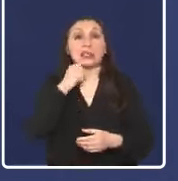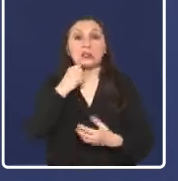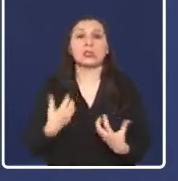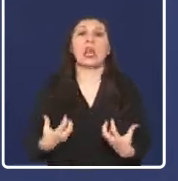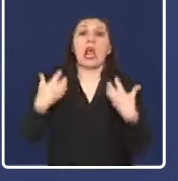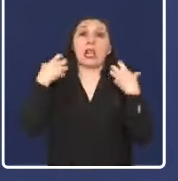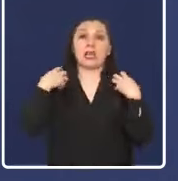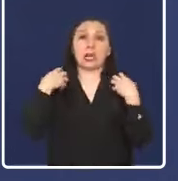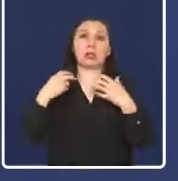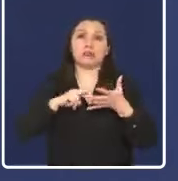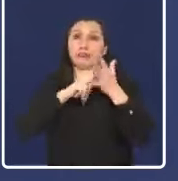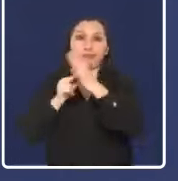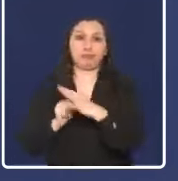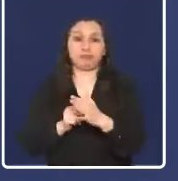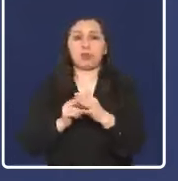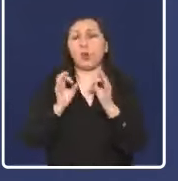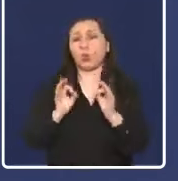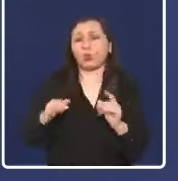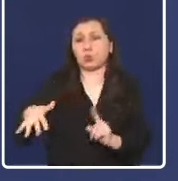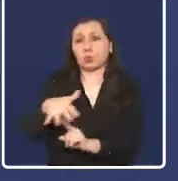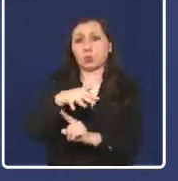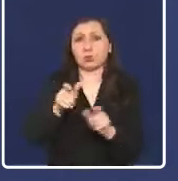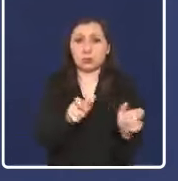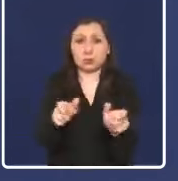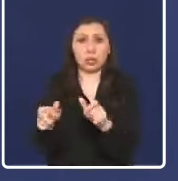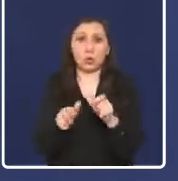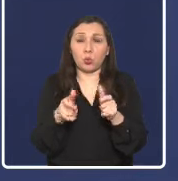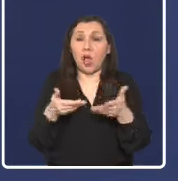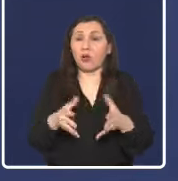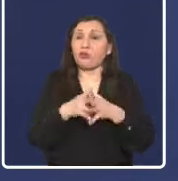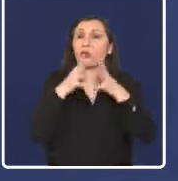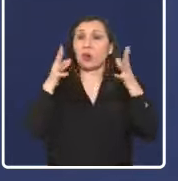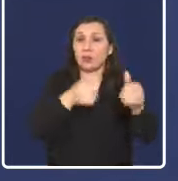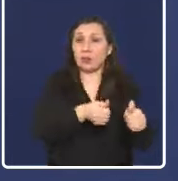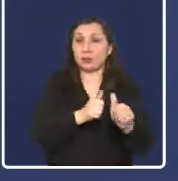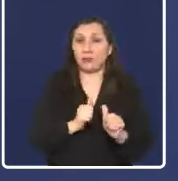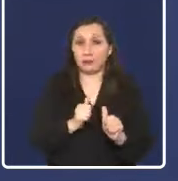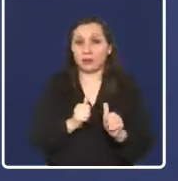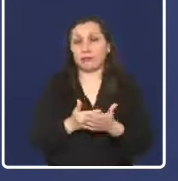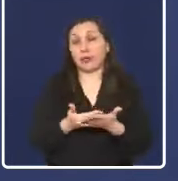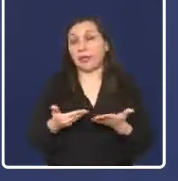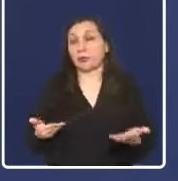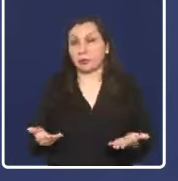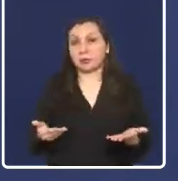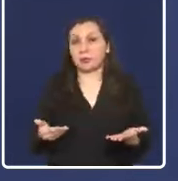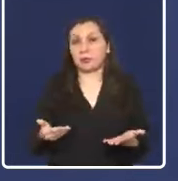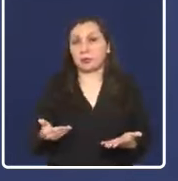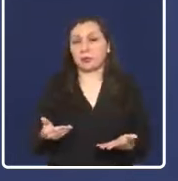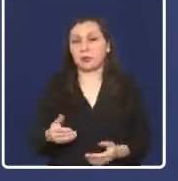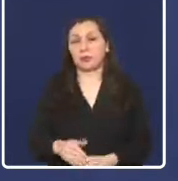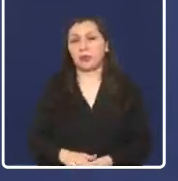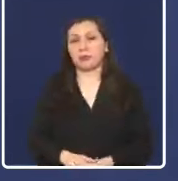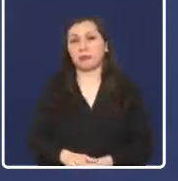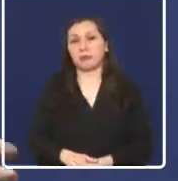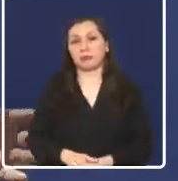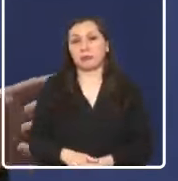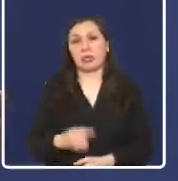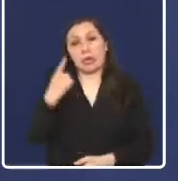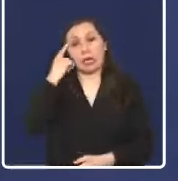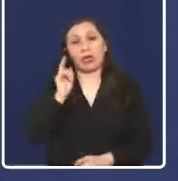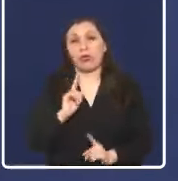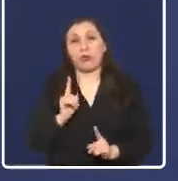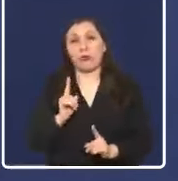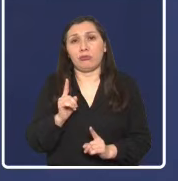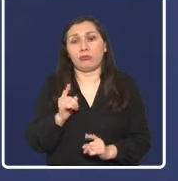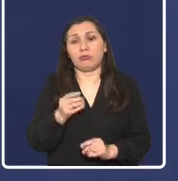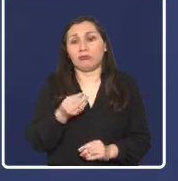cargo de una crisis. Además, en el contexto de seguridad que tenemos, en donde tenemos un tremendo desafío. Entonces, no creo que no ha